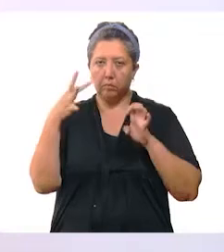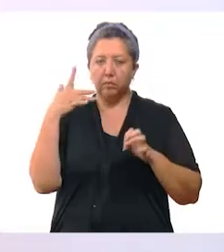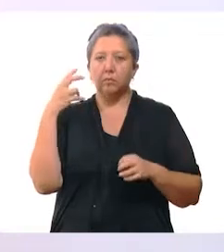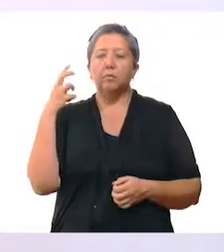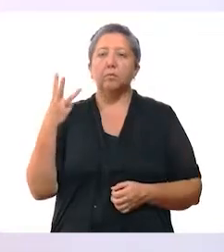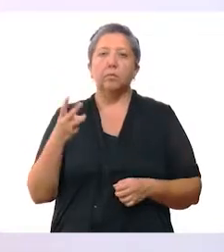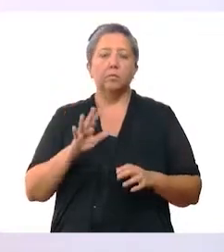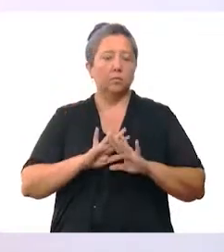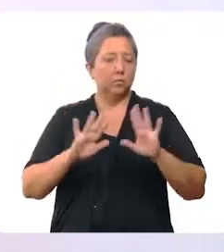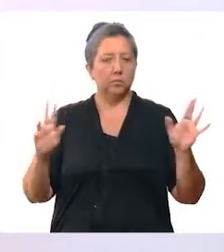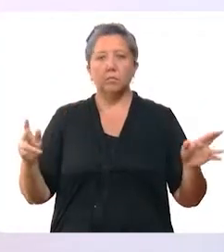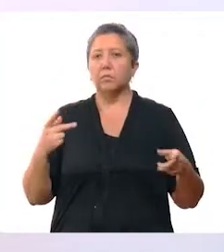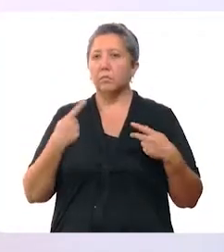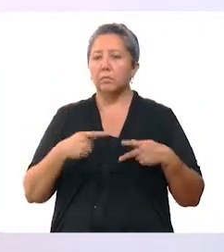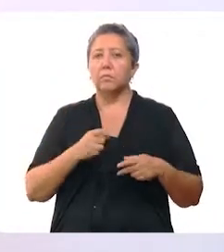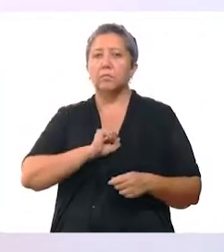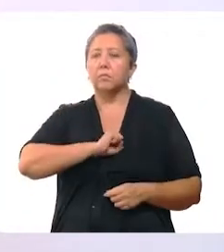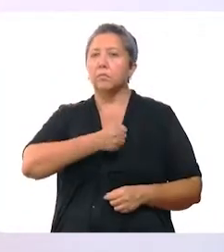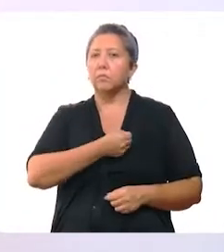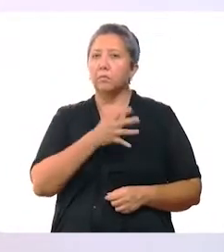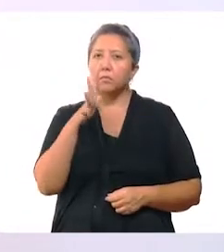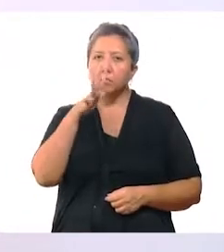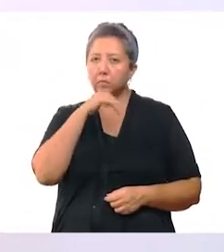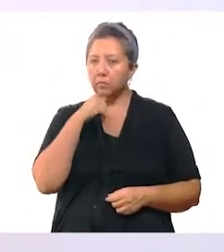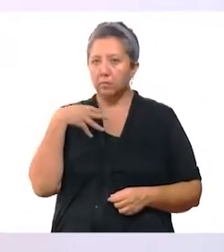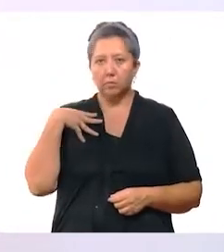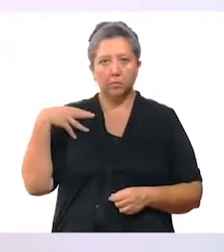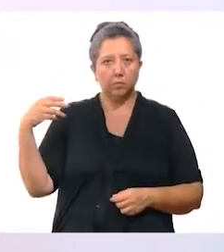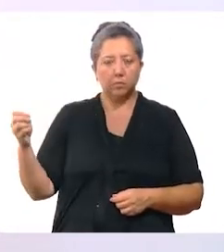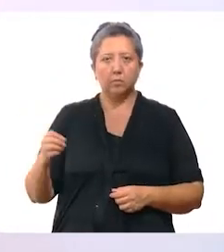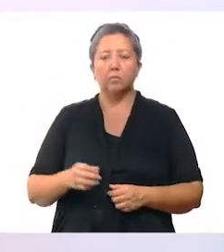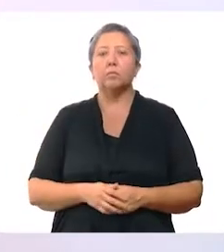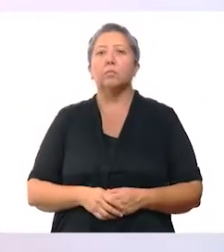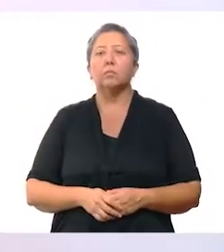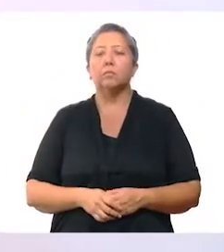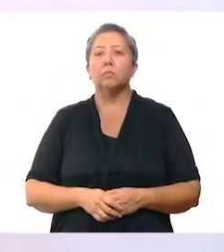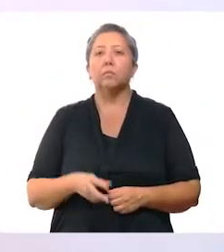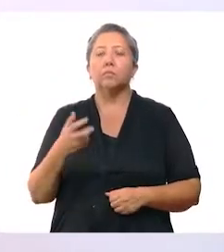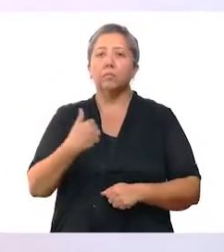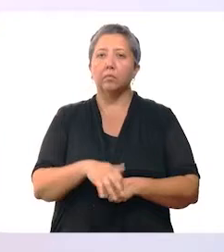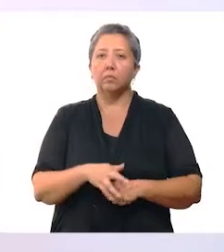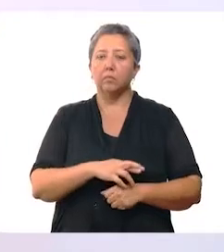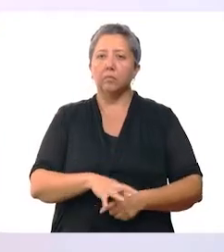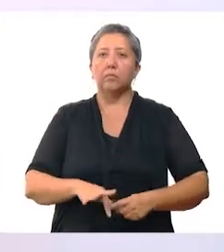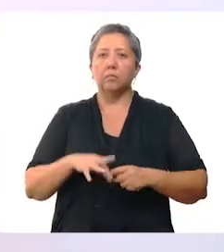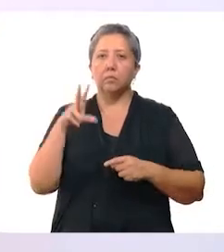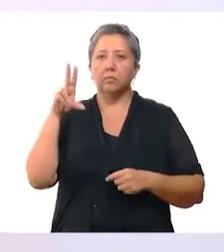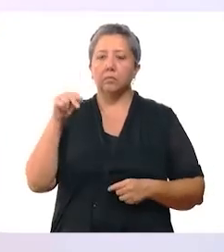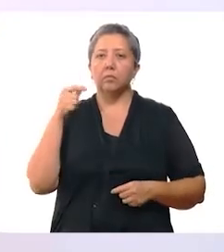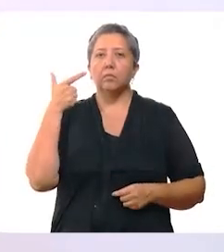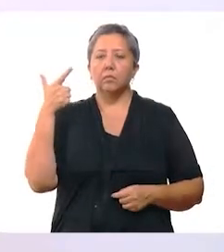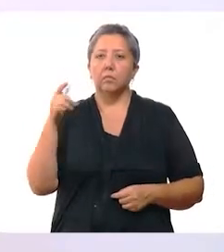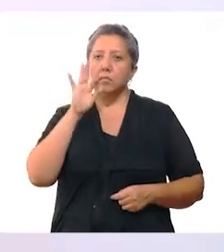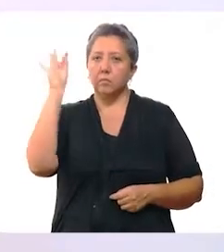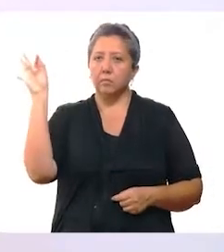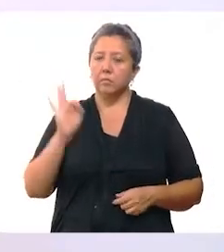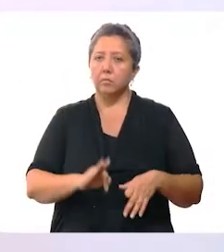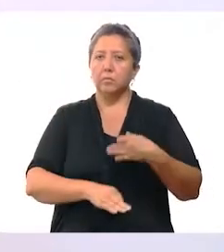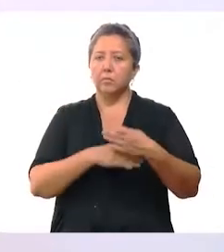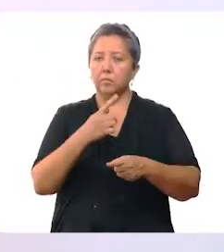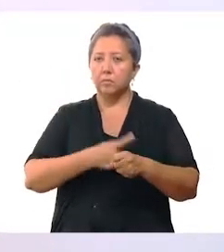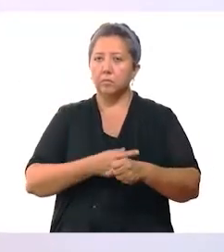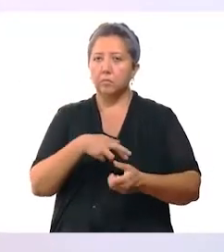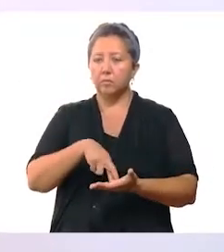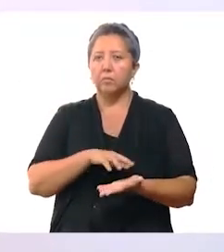36.653 pacientes ya se recuperaron, no presentan síntomas ni pueden contagiar. Esta cifra representa el 87% del total